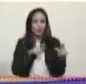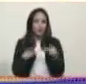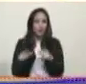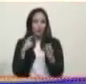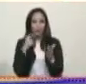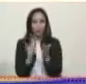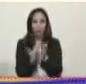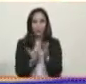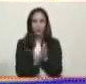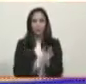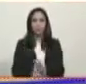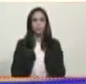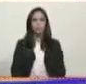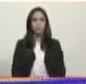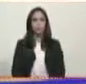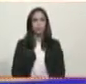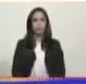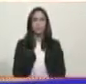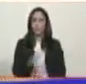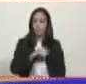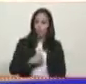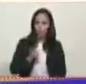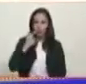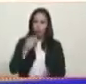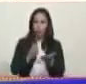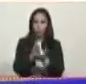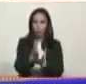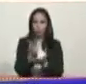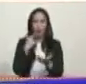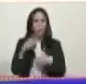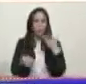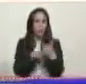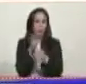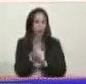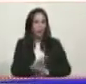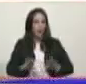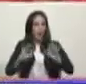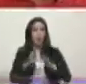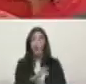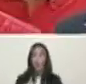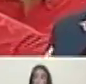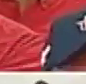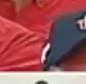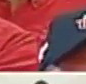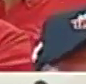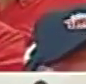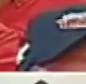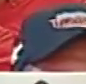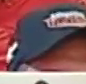tomada. Y se puede avanzar sin problema. Por eso yo te pido,